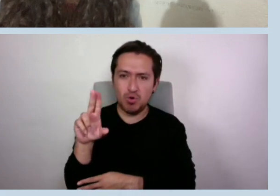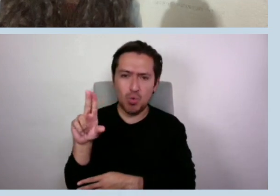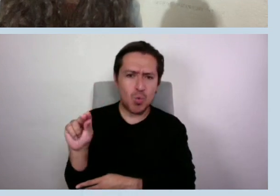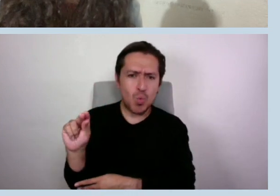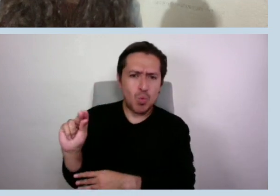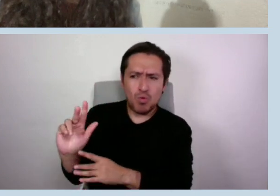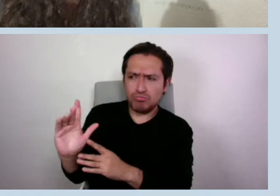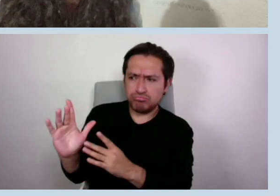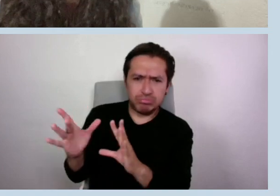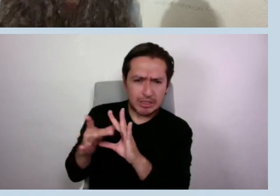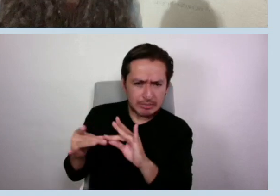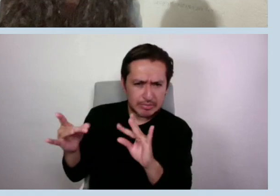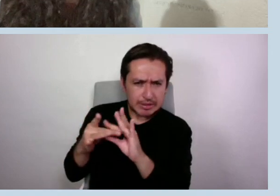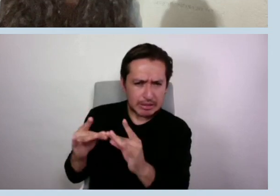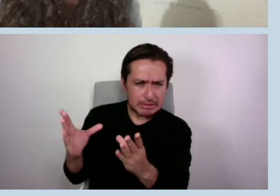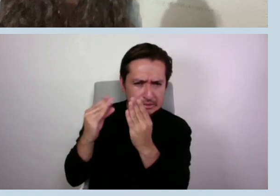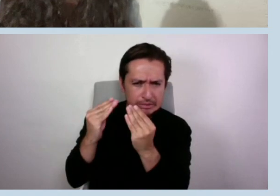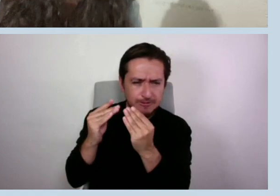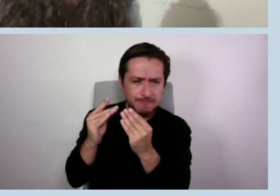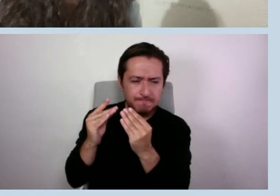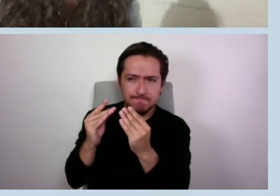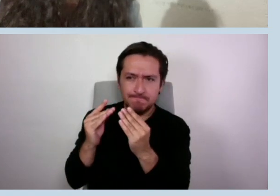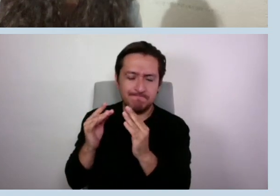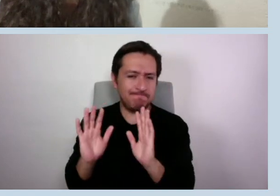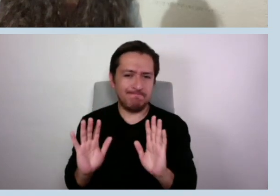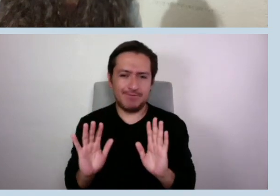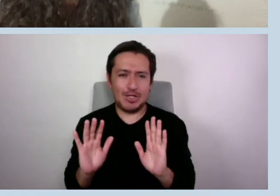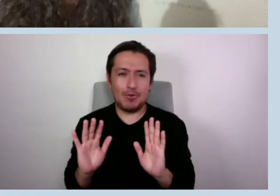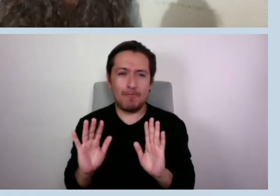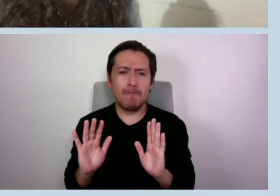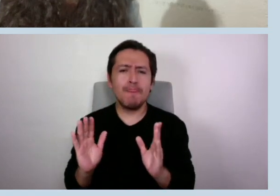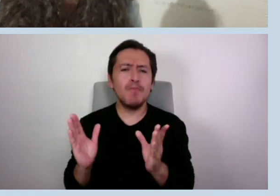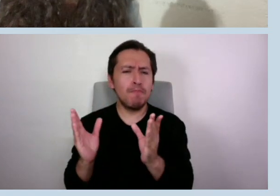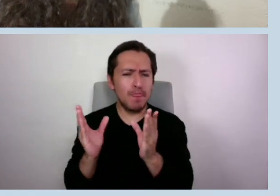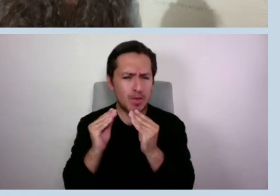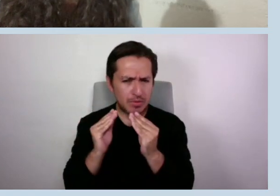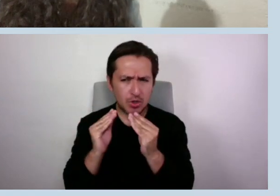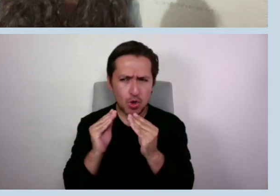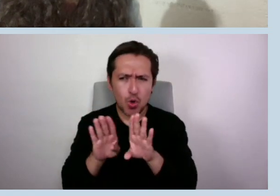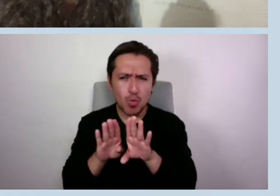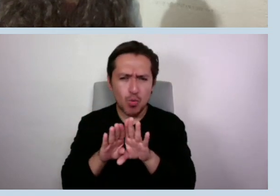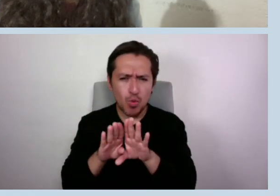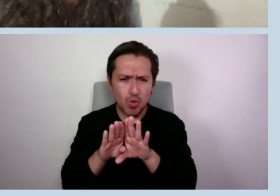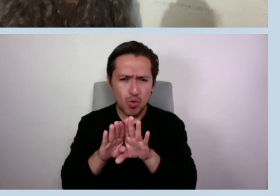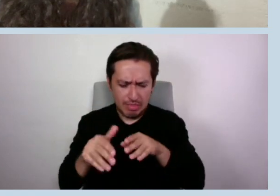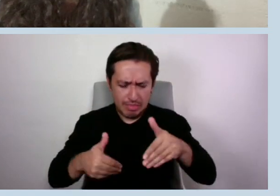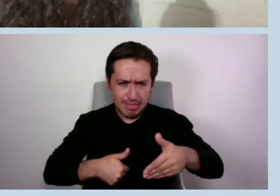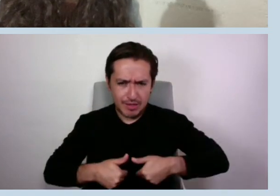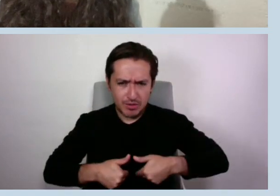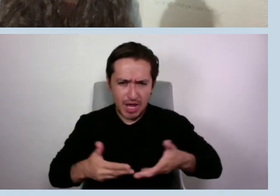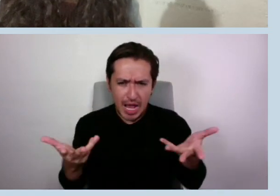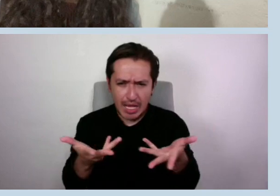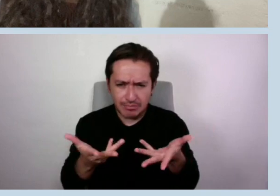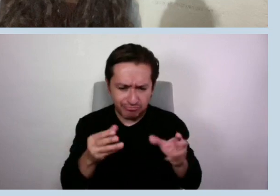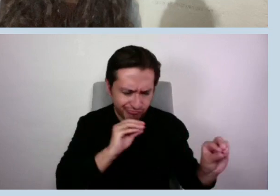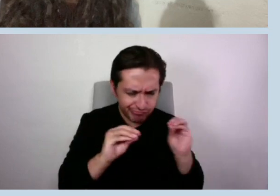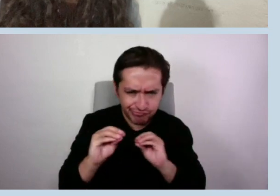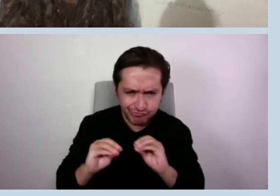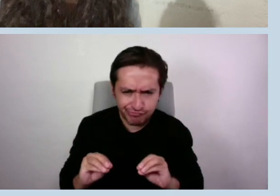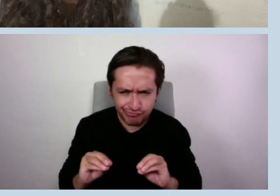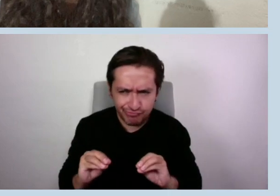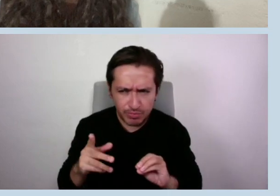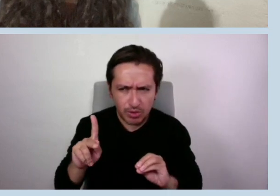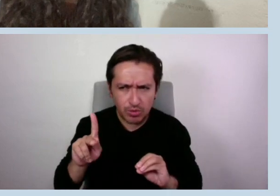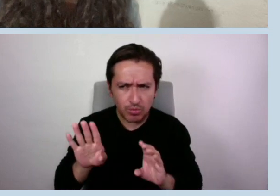cómo nos enseñan a hacer pero no nos enseñan a pensar tampoco tan a conciencia el cómo lo estamos